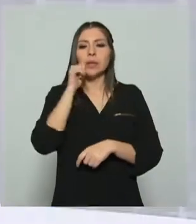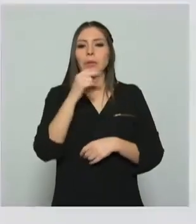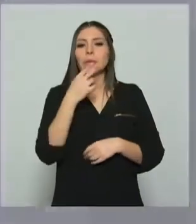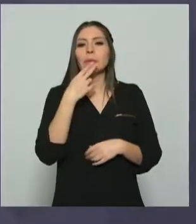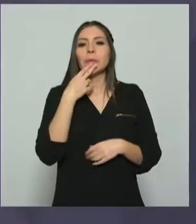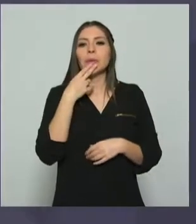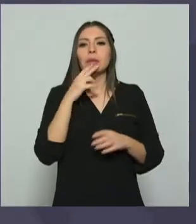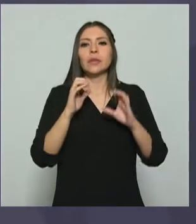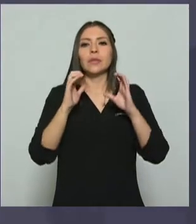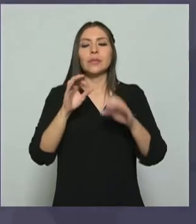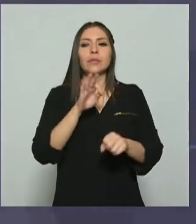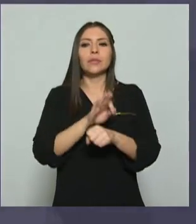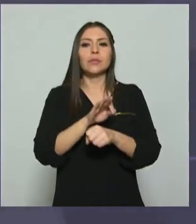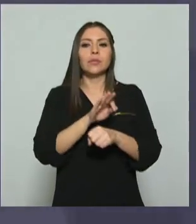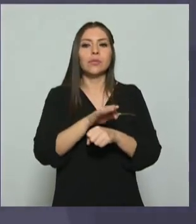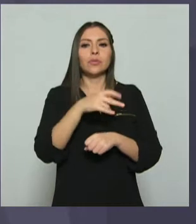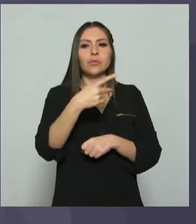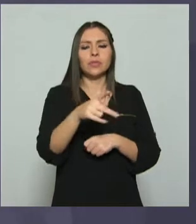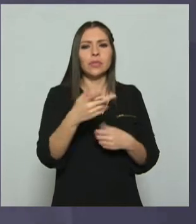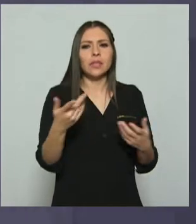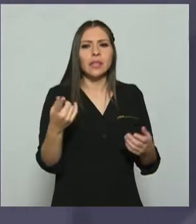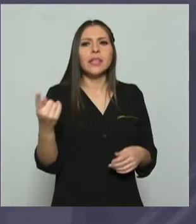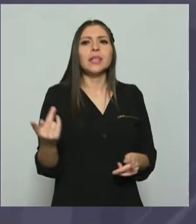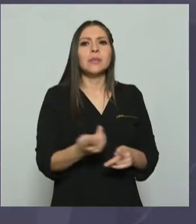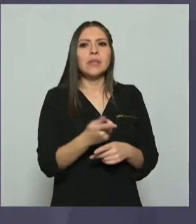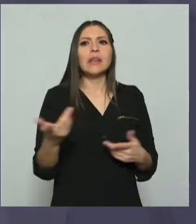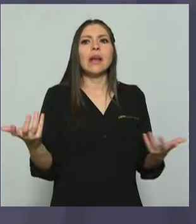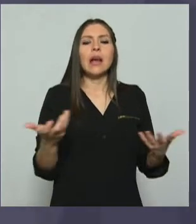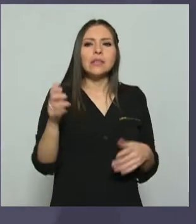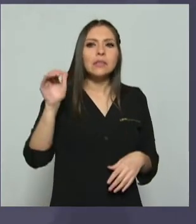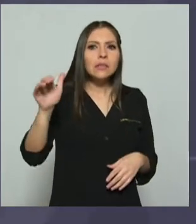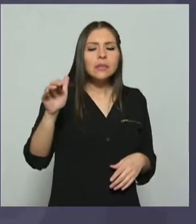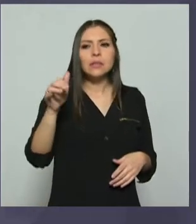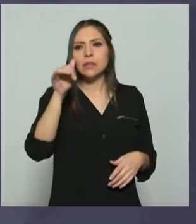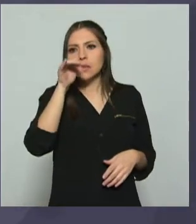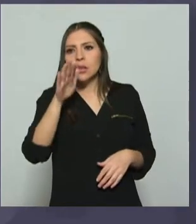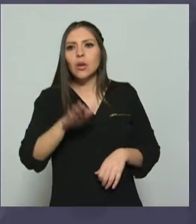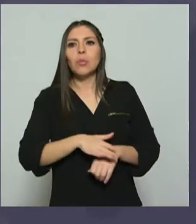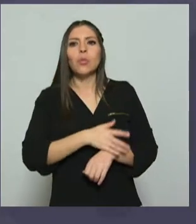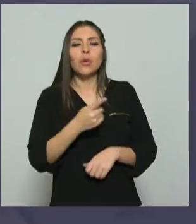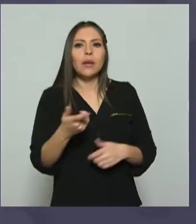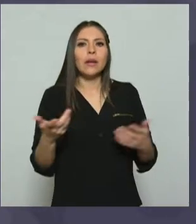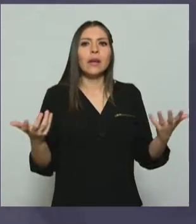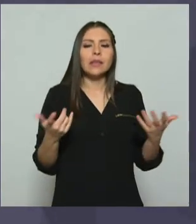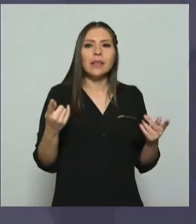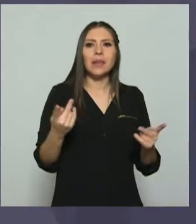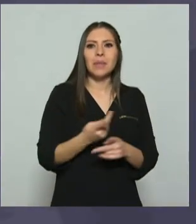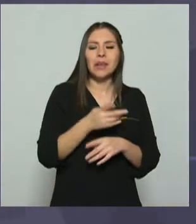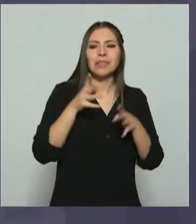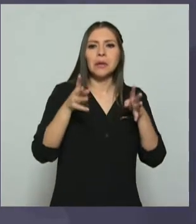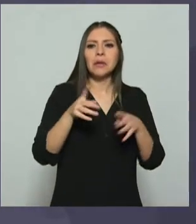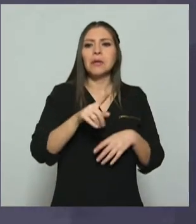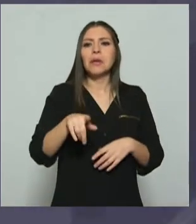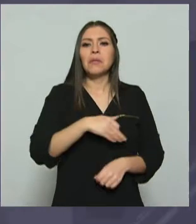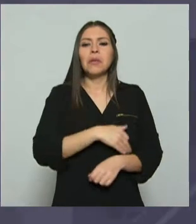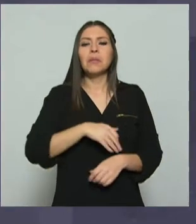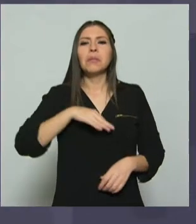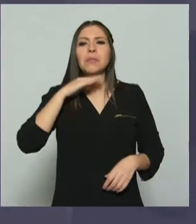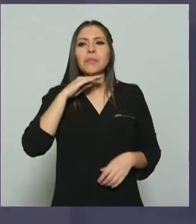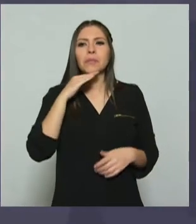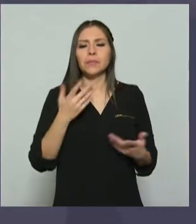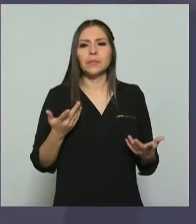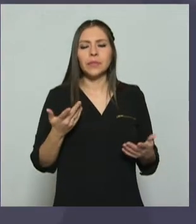individuo en lugar de hablar con él y de preguntarle qué fue lo que hiciste, qué estás haciendo, por qué lo cometiste, qué te pasa. ¿Cómo deberían actuar